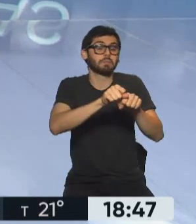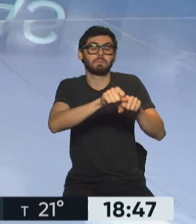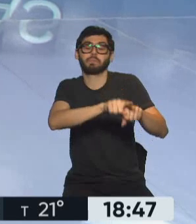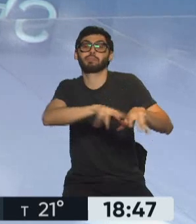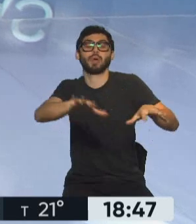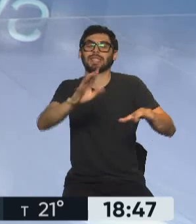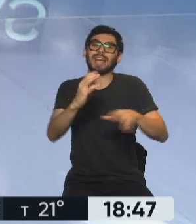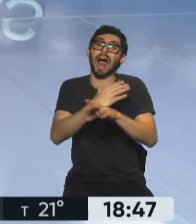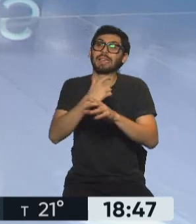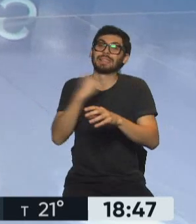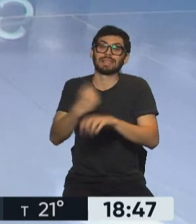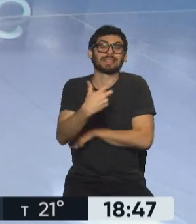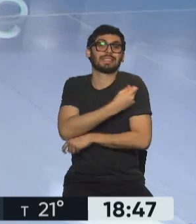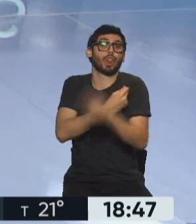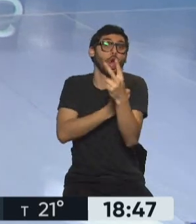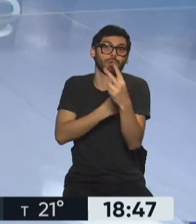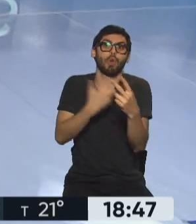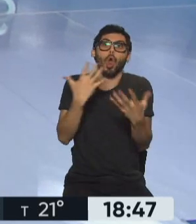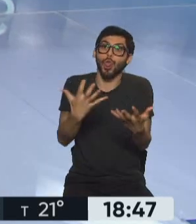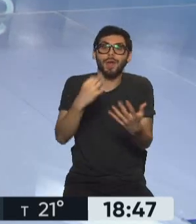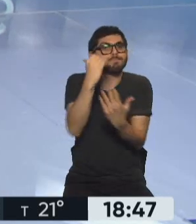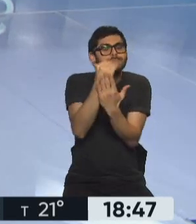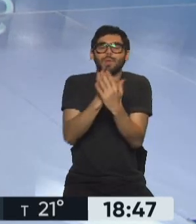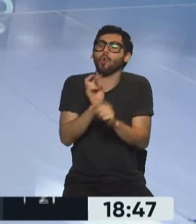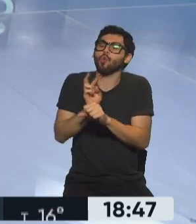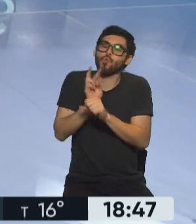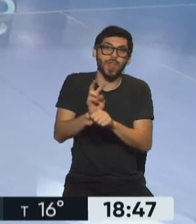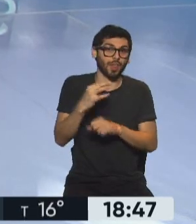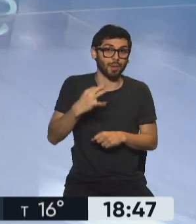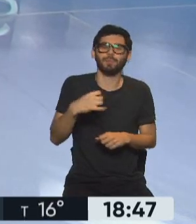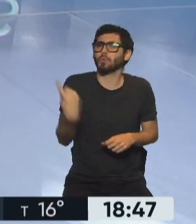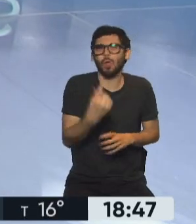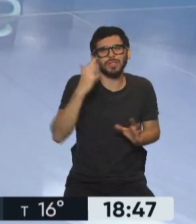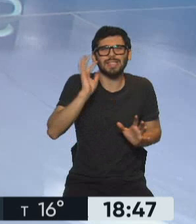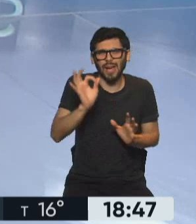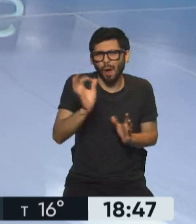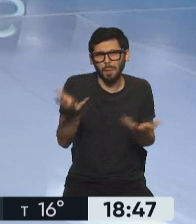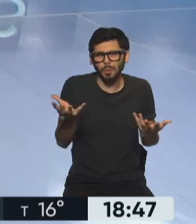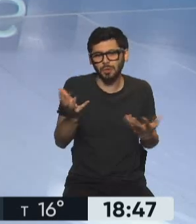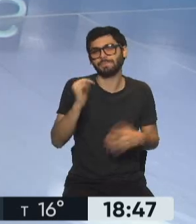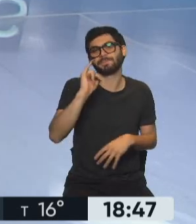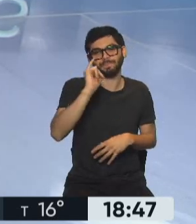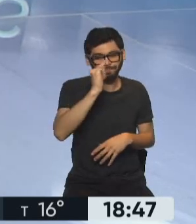esta variante. Sí, así que tenemos que seguir siendo muy respetuosos de todos los protocolos que ya conocemos a la perfección. Está claro que